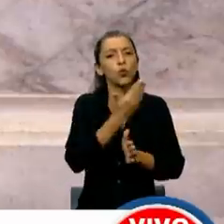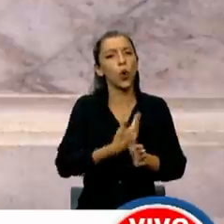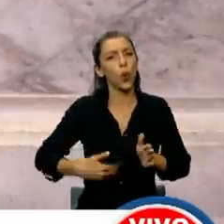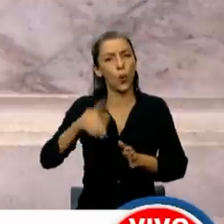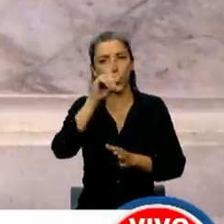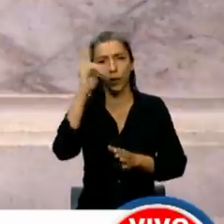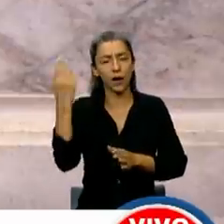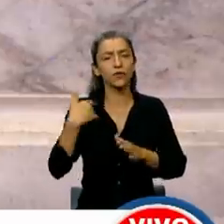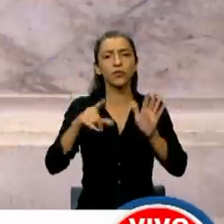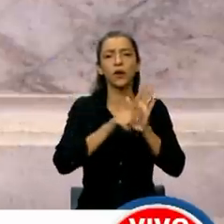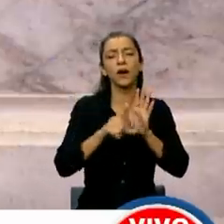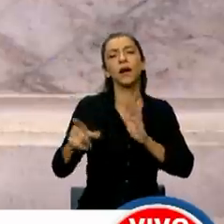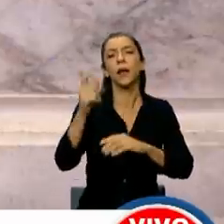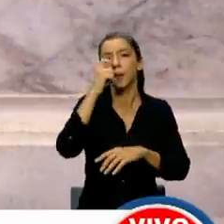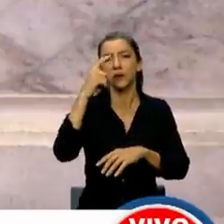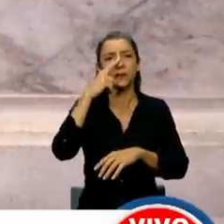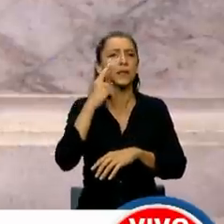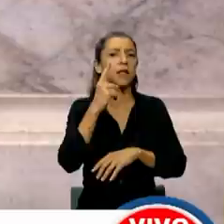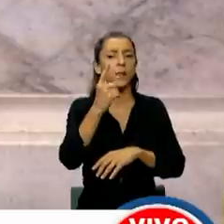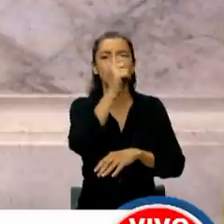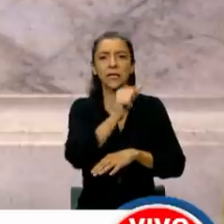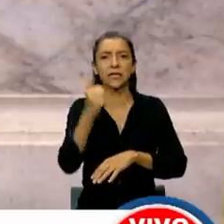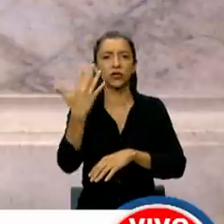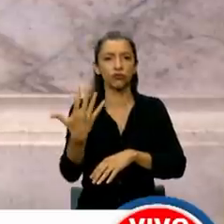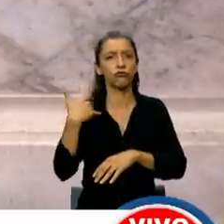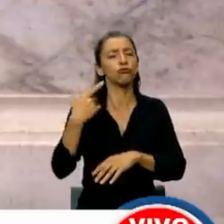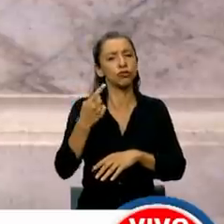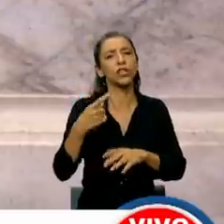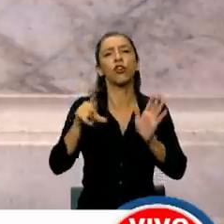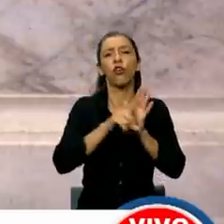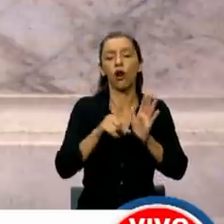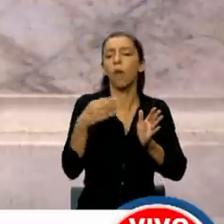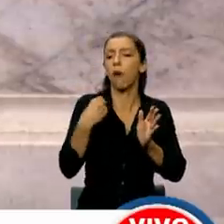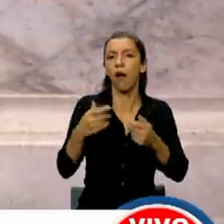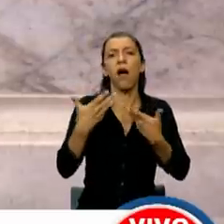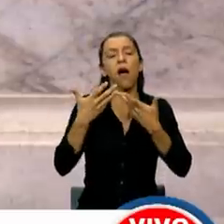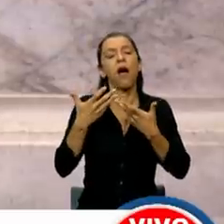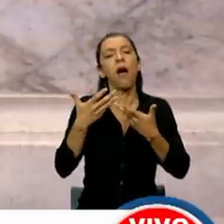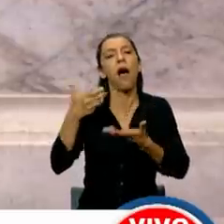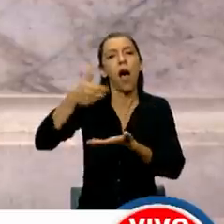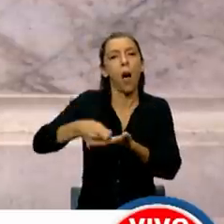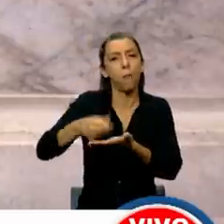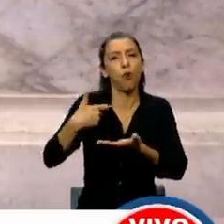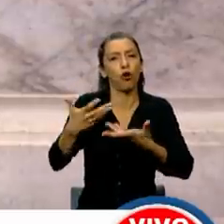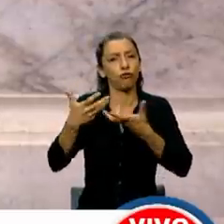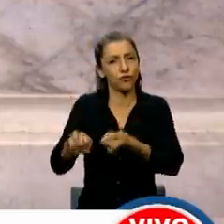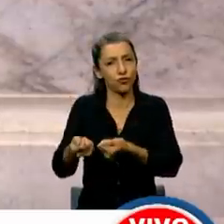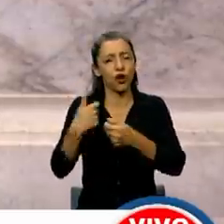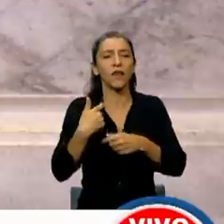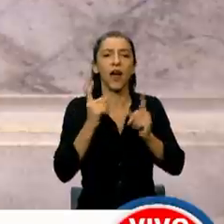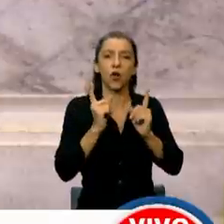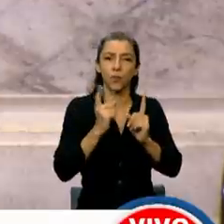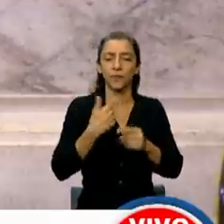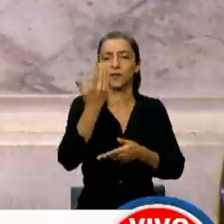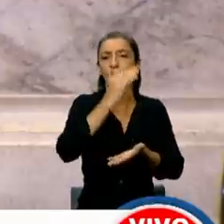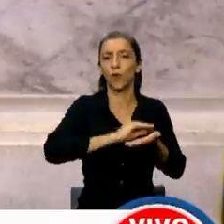la ley 27 de 1605 el aporte solidario por iniciativa de nuestro presidente de bloque máximo